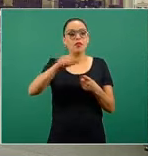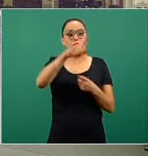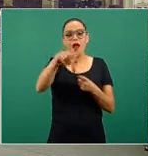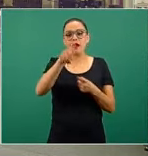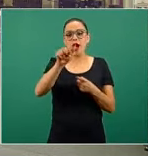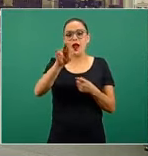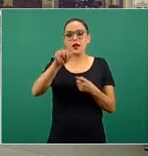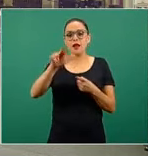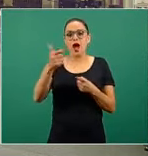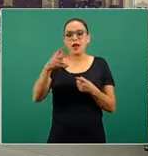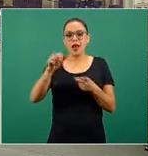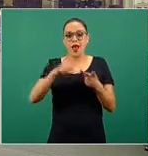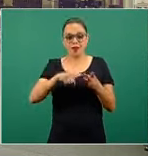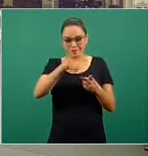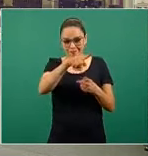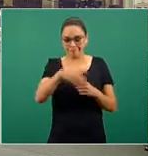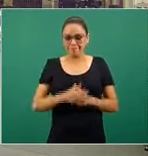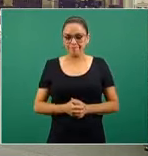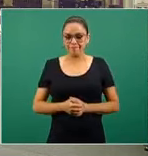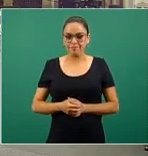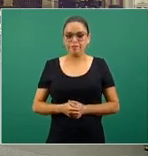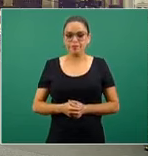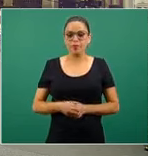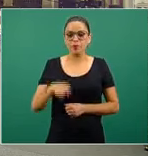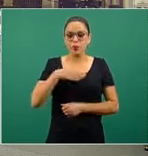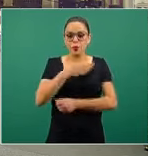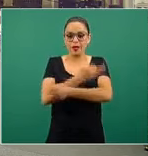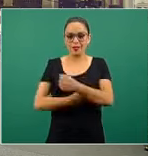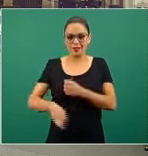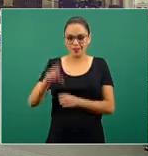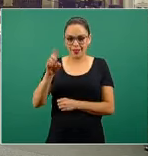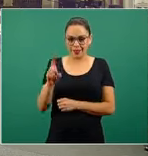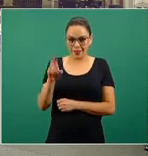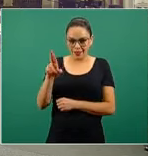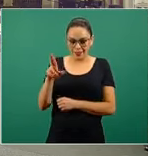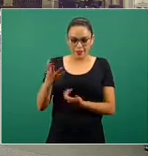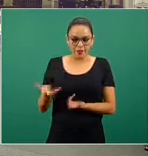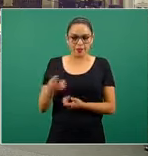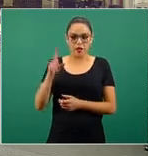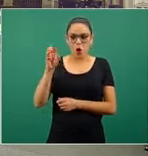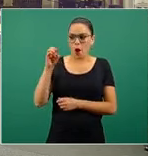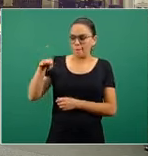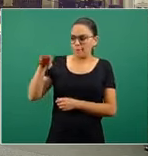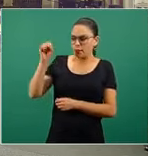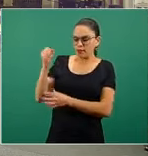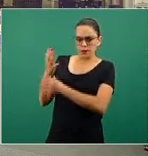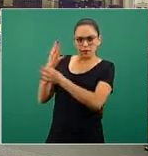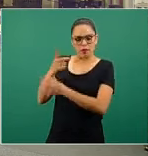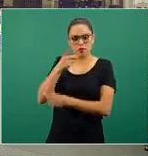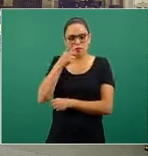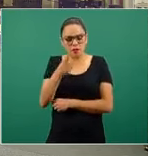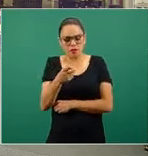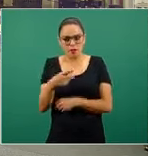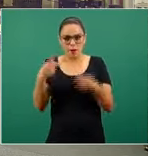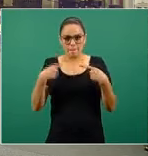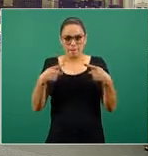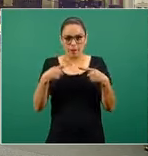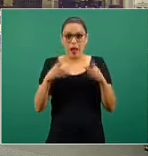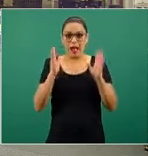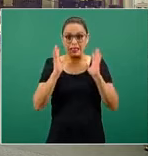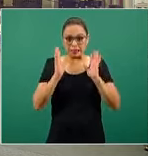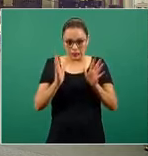Aguilar. Muy buenas tardes, doctores. Preguntarles, la Organización Mundial de la Salud señaló que aunque las personas se